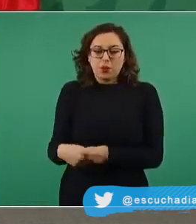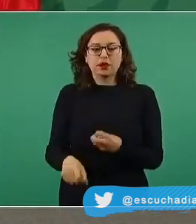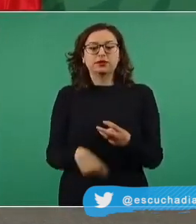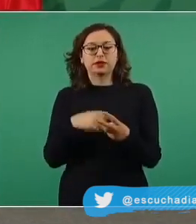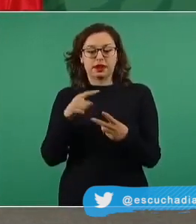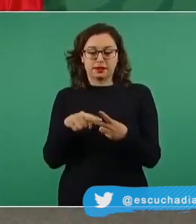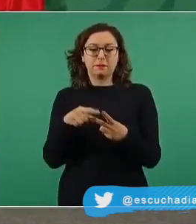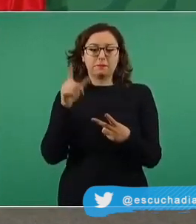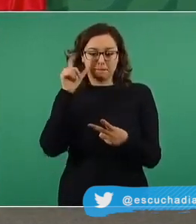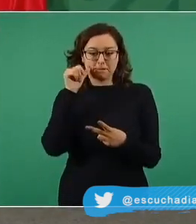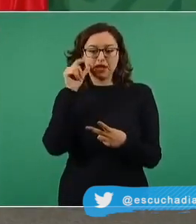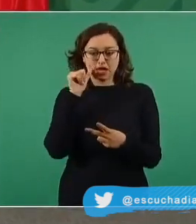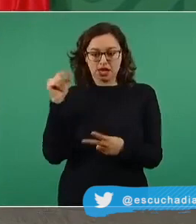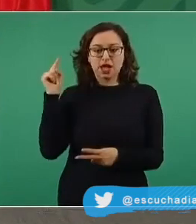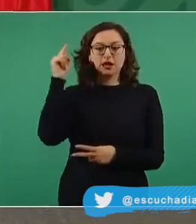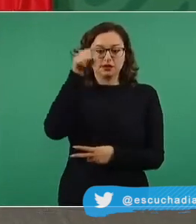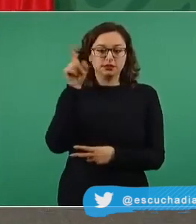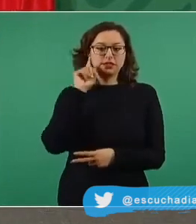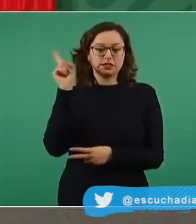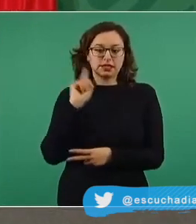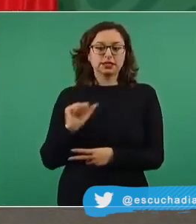mañana en la